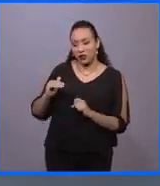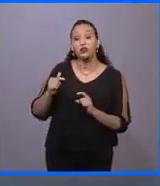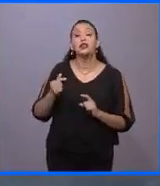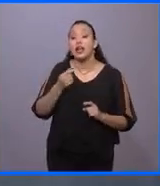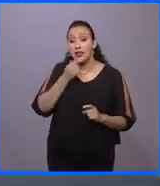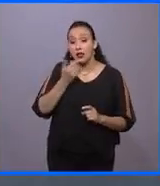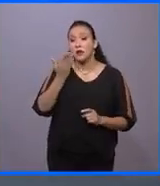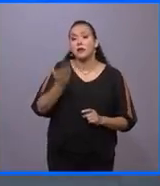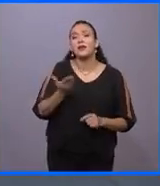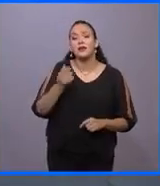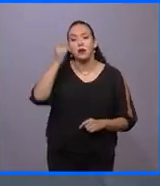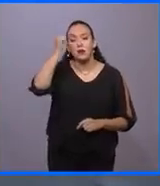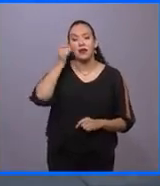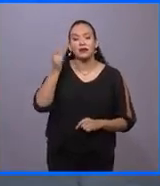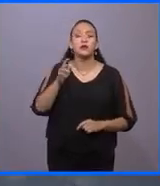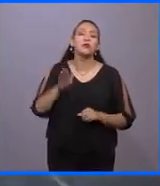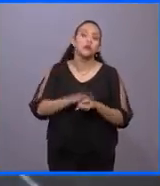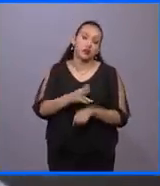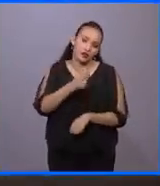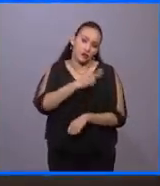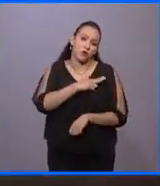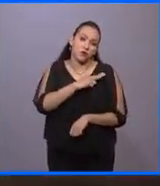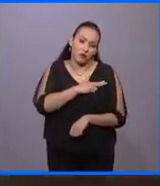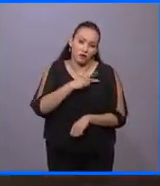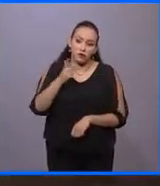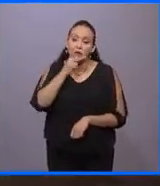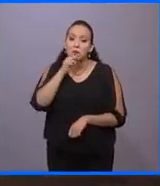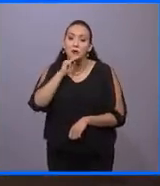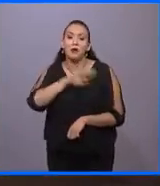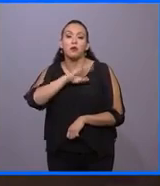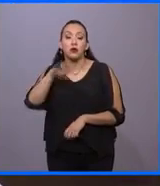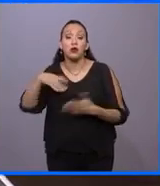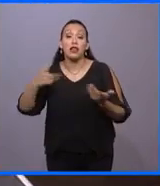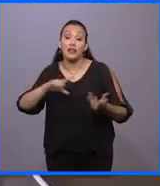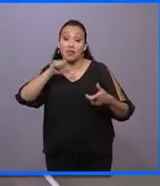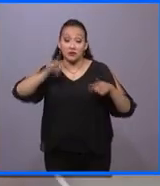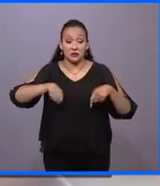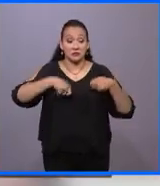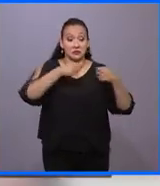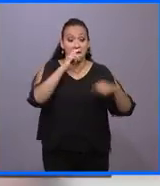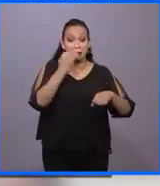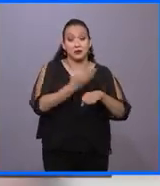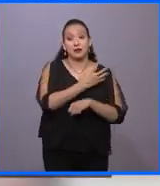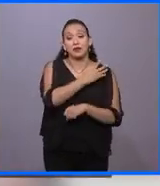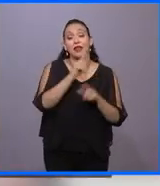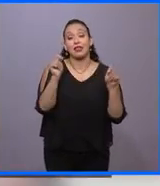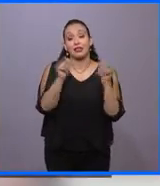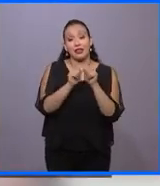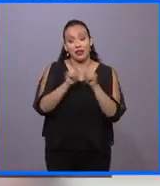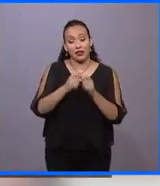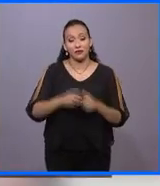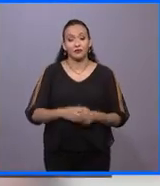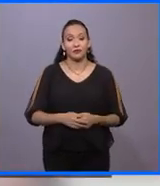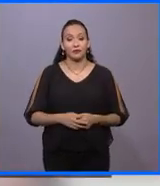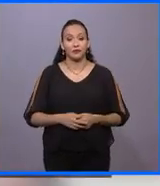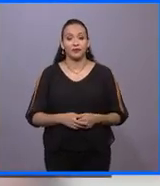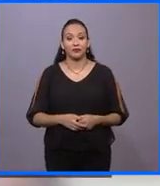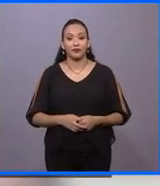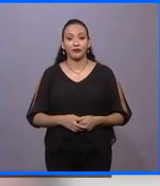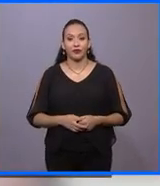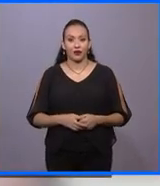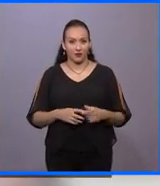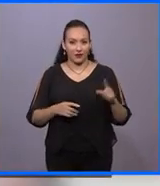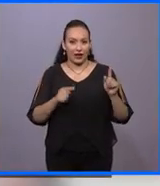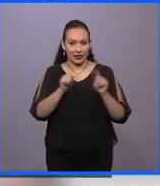por orfandad al fallecer sus progenitores y su custodia quedó a cargo de su tío. No obstante, siendo